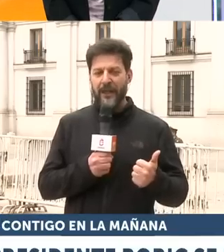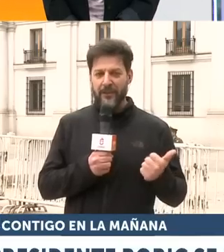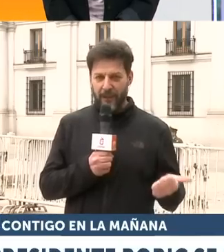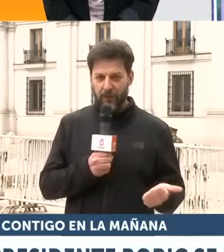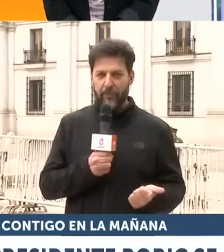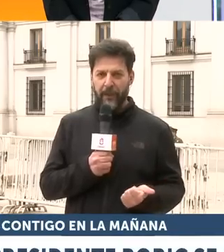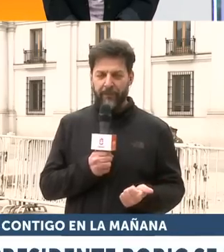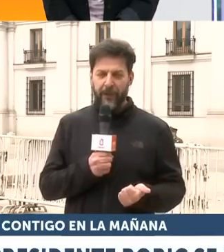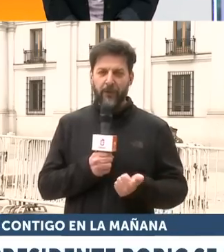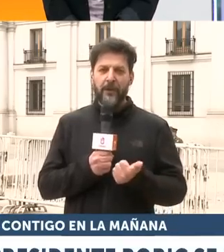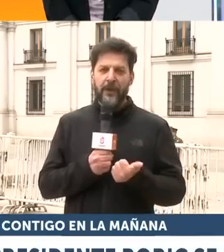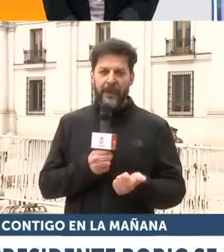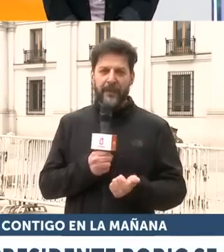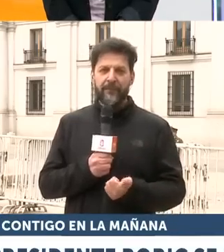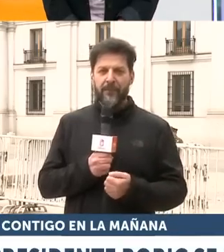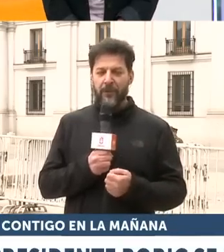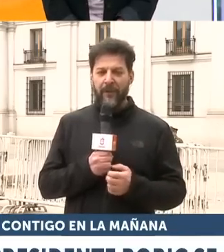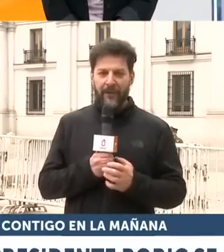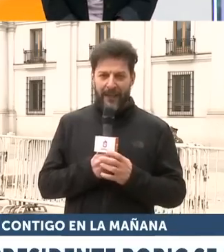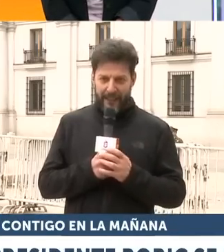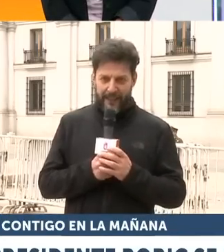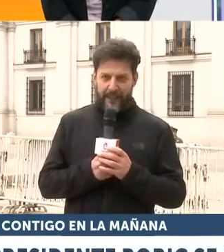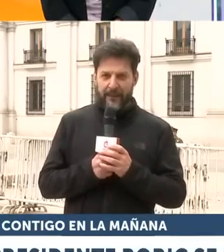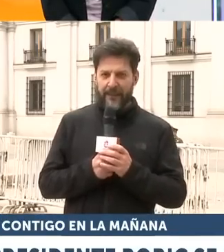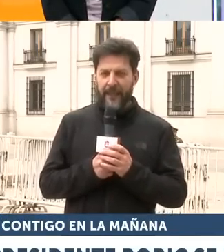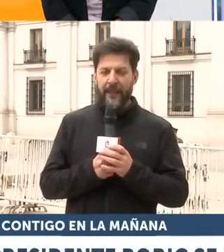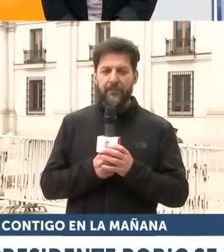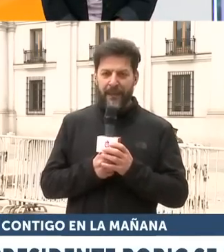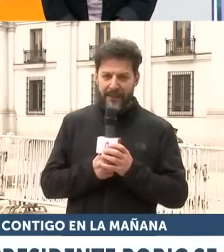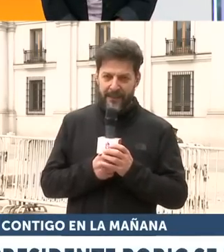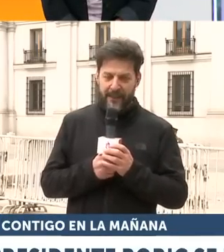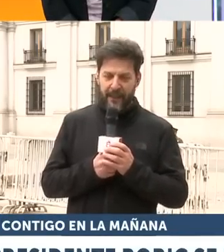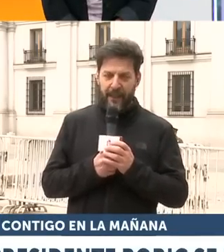en las poblaciones, en los sectores periféricos y donde vive la gente que es más necesitada.